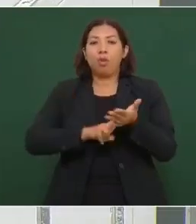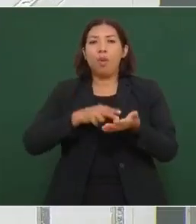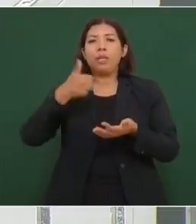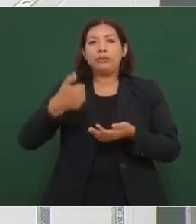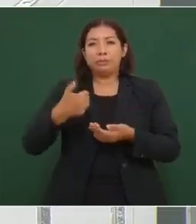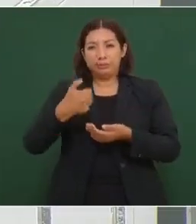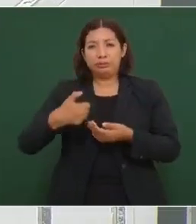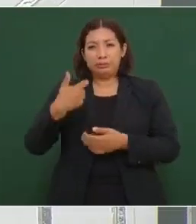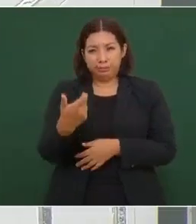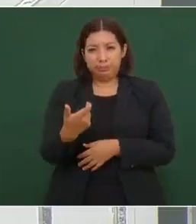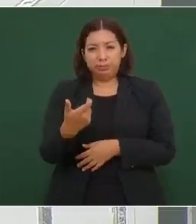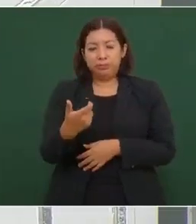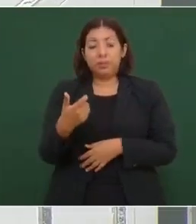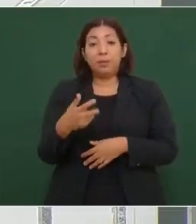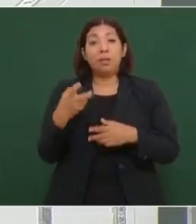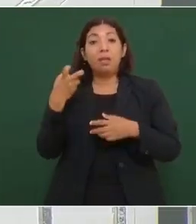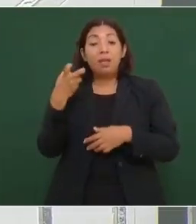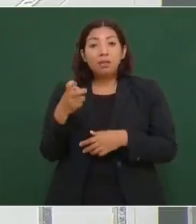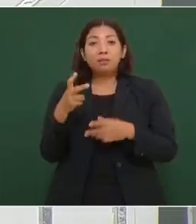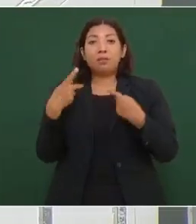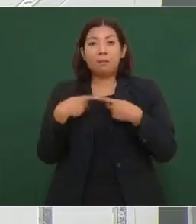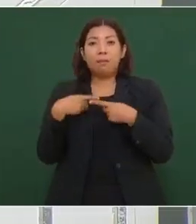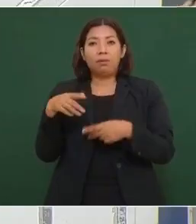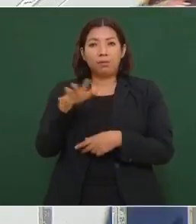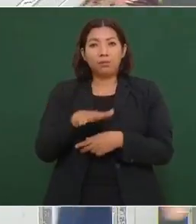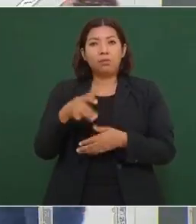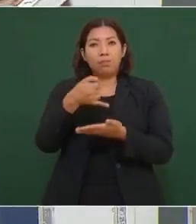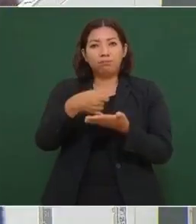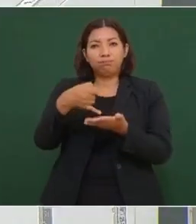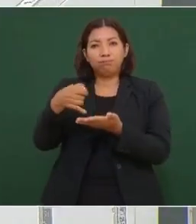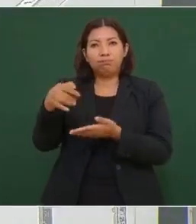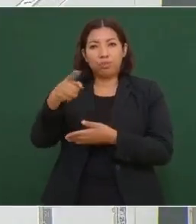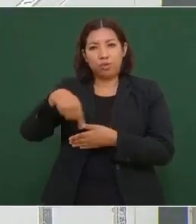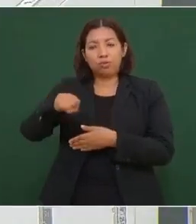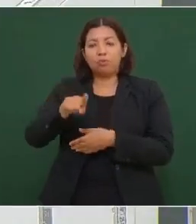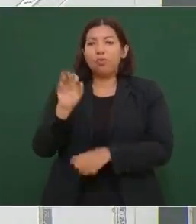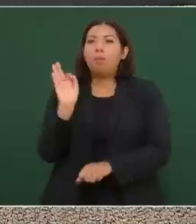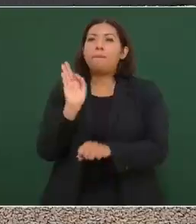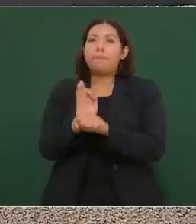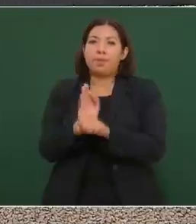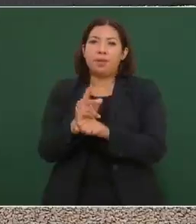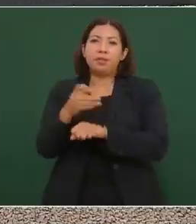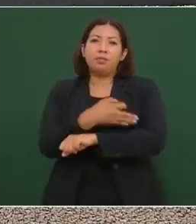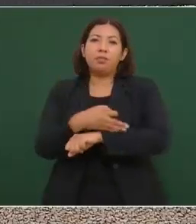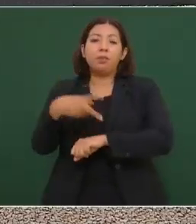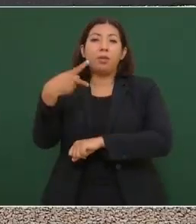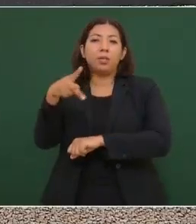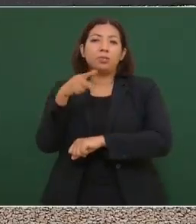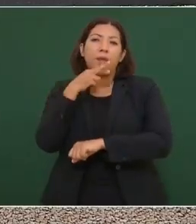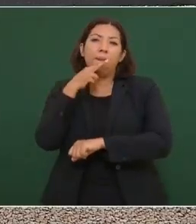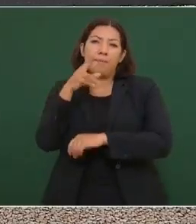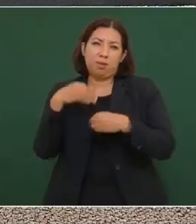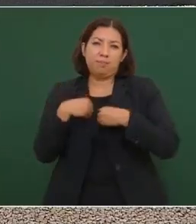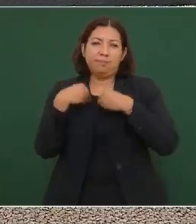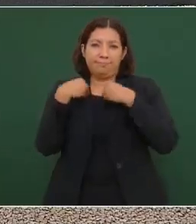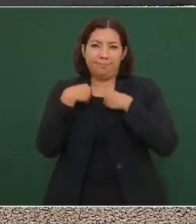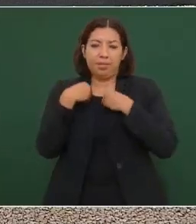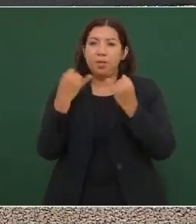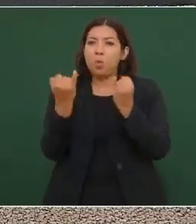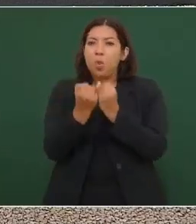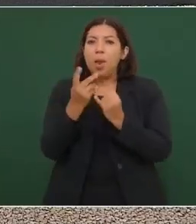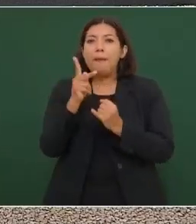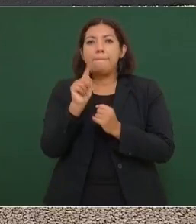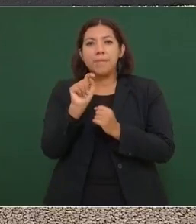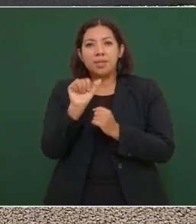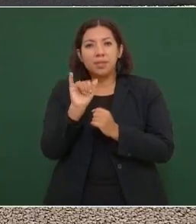ganancia directa para las y los productores, mejorando de manera inmediata la calidad de vida de sus familias. Y lo mismo está pasando con la pitaya, con